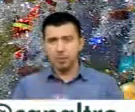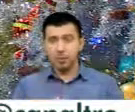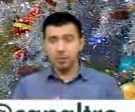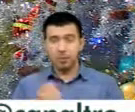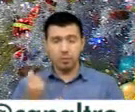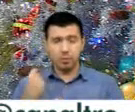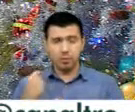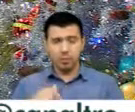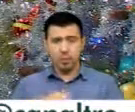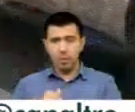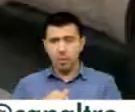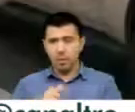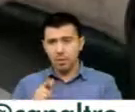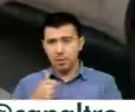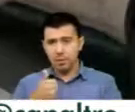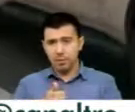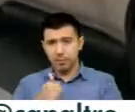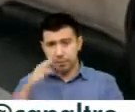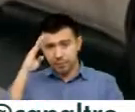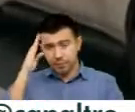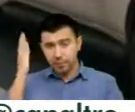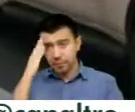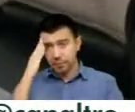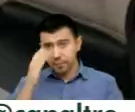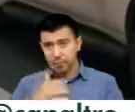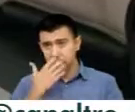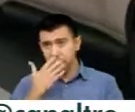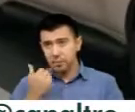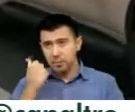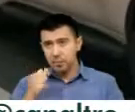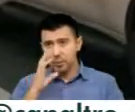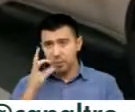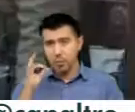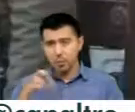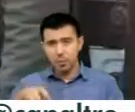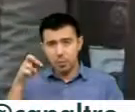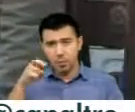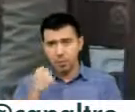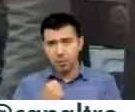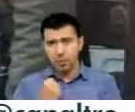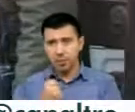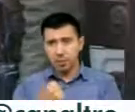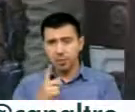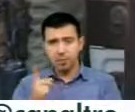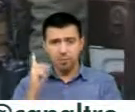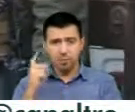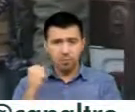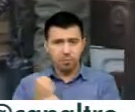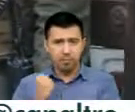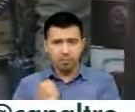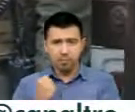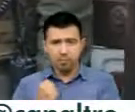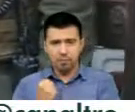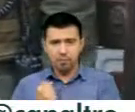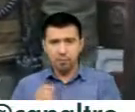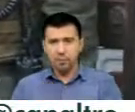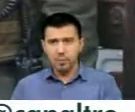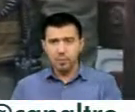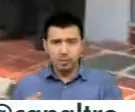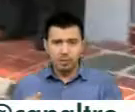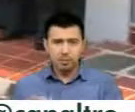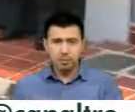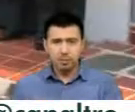las autoridades conocieron del rapto de un hombre de profesión albañil flavio souza es la víctima al parecer de la